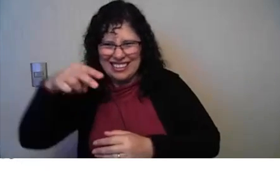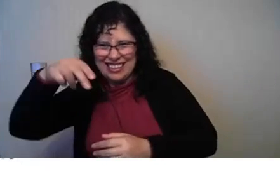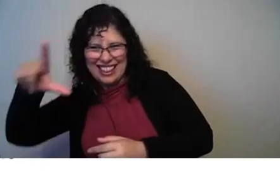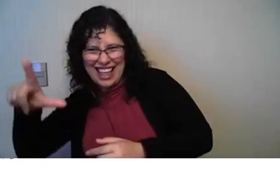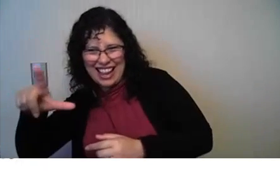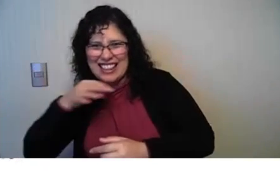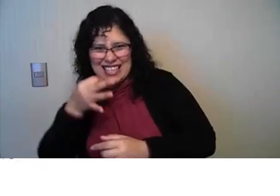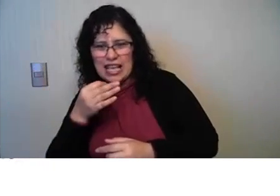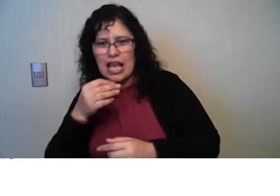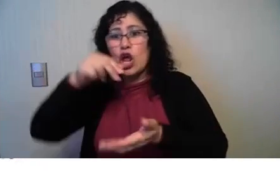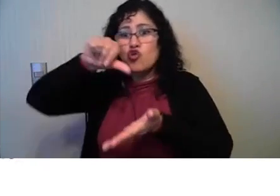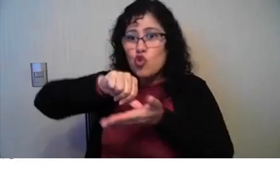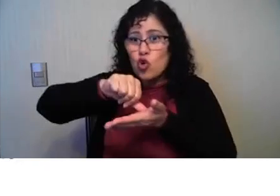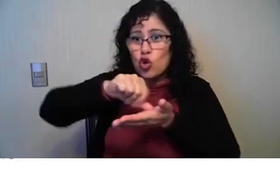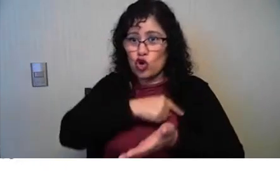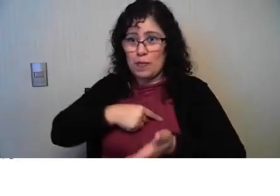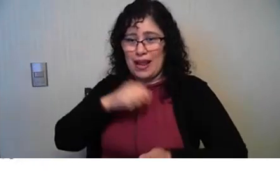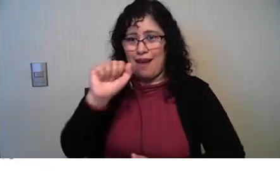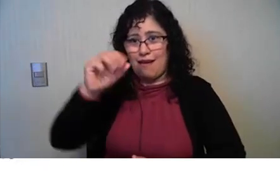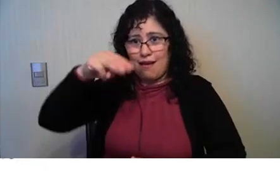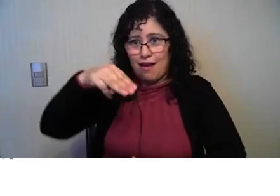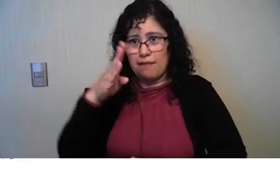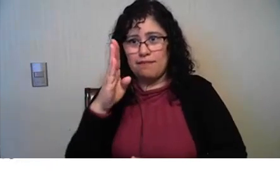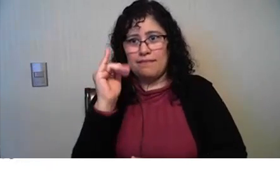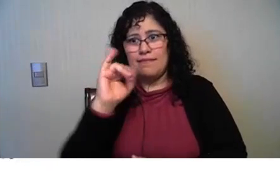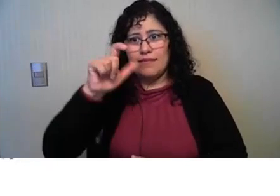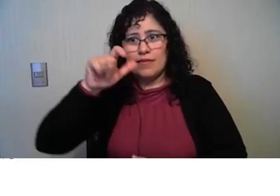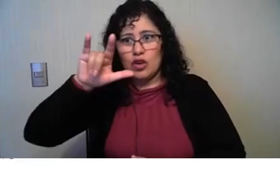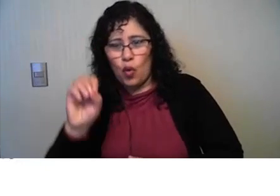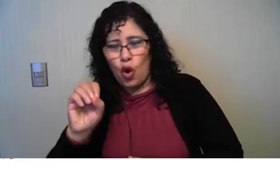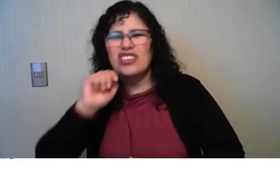ambiguo. El núcleo ambiguo es un núcleo motor